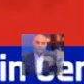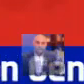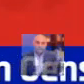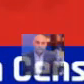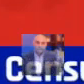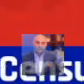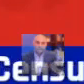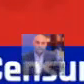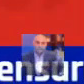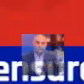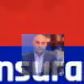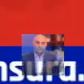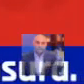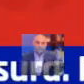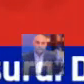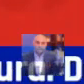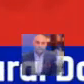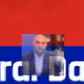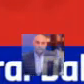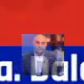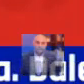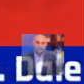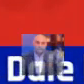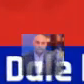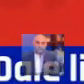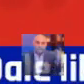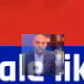lo que, de continuar yendo a